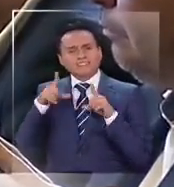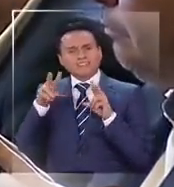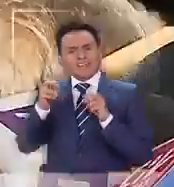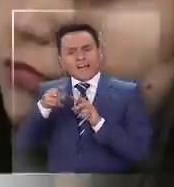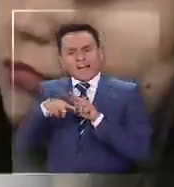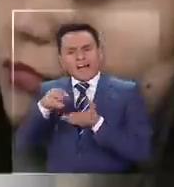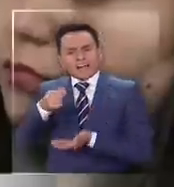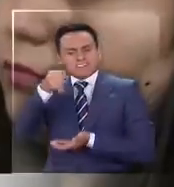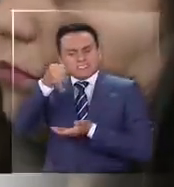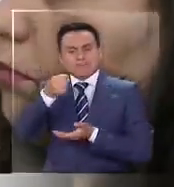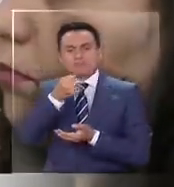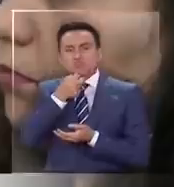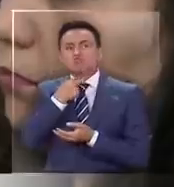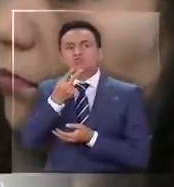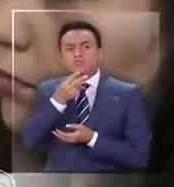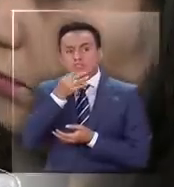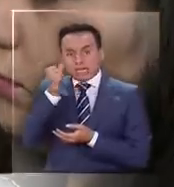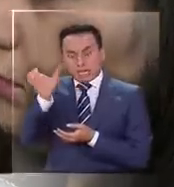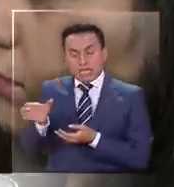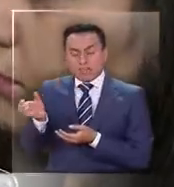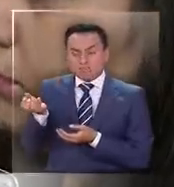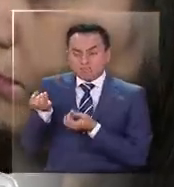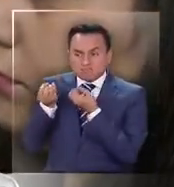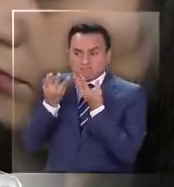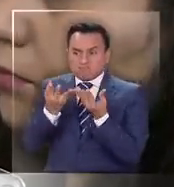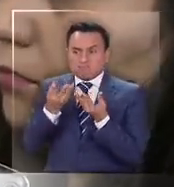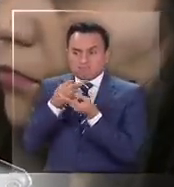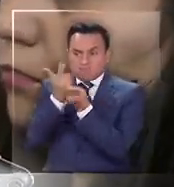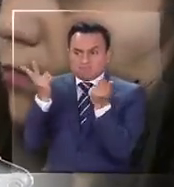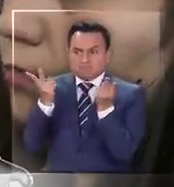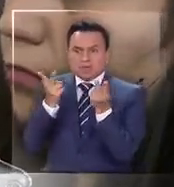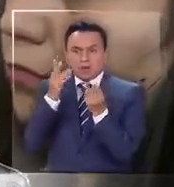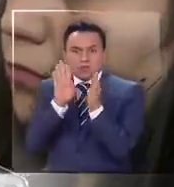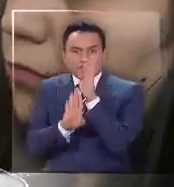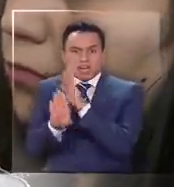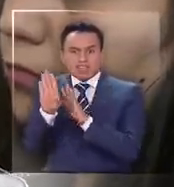sacó la voz. Él encabeza sus declaraciones llamando a la